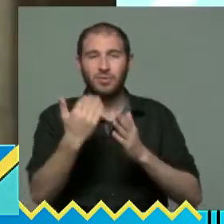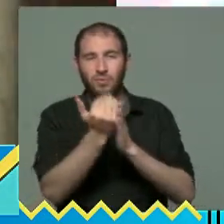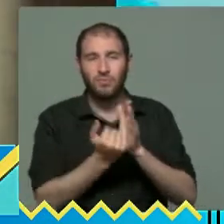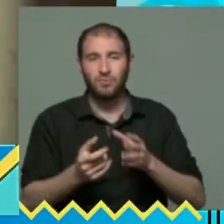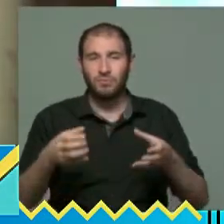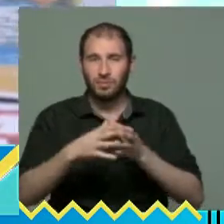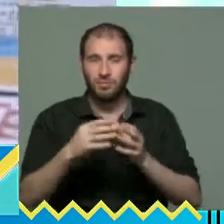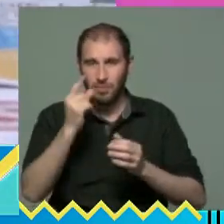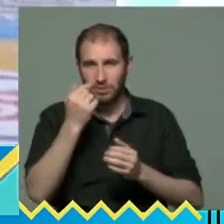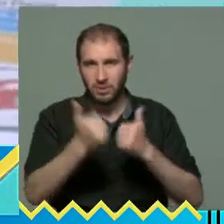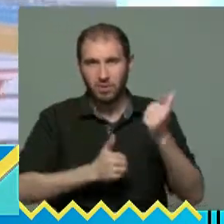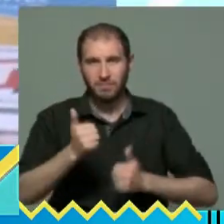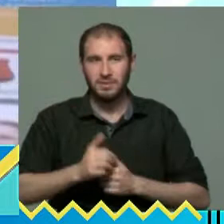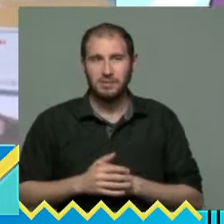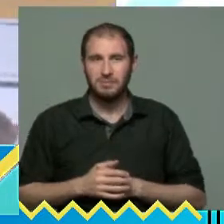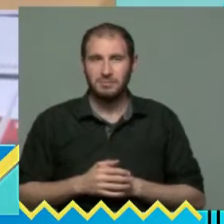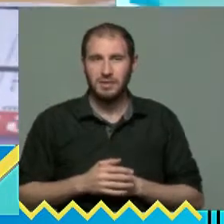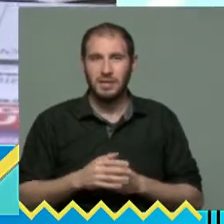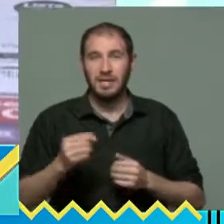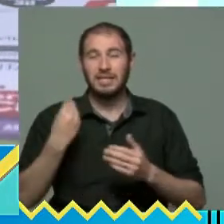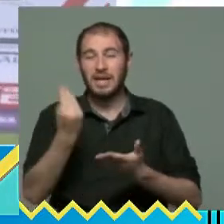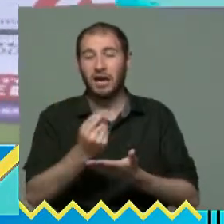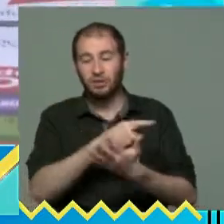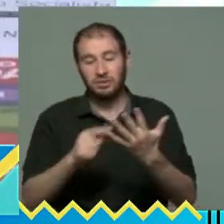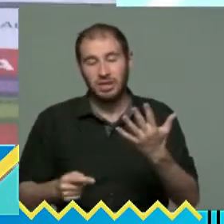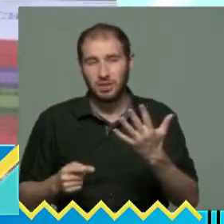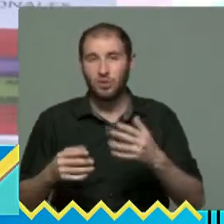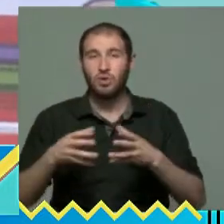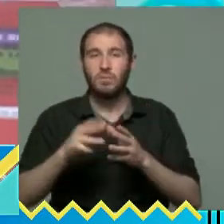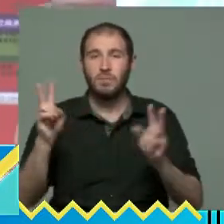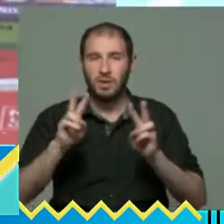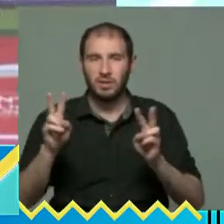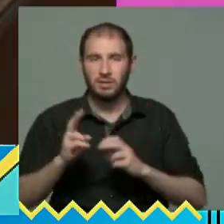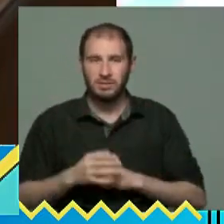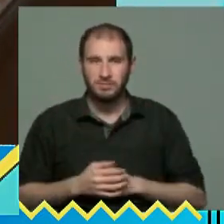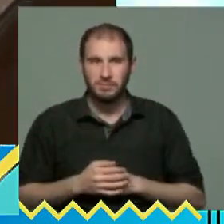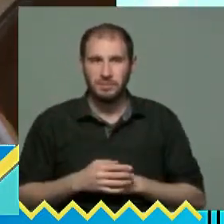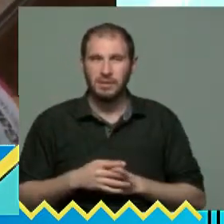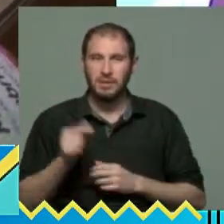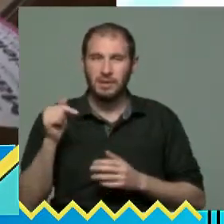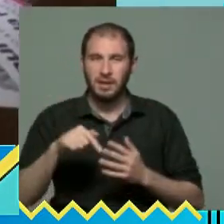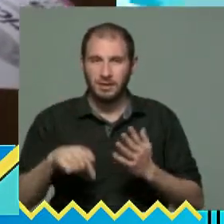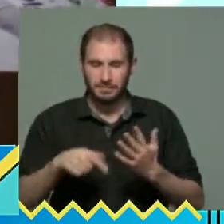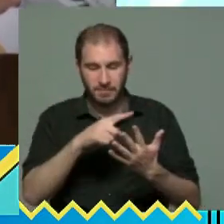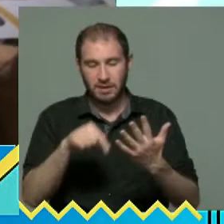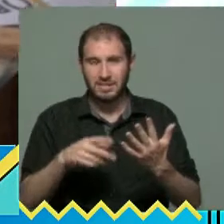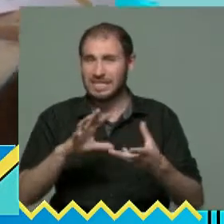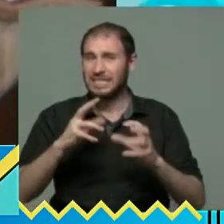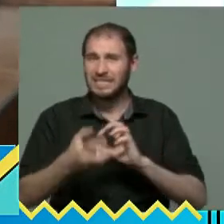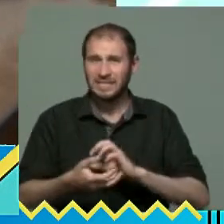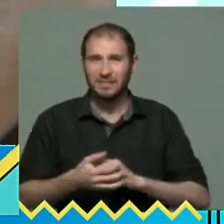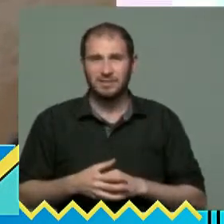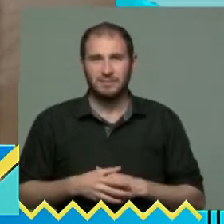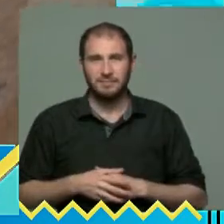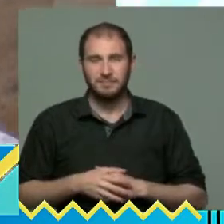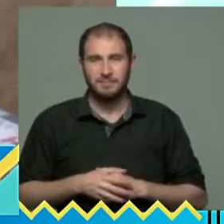en un momento, de esos 5 lugares del Partido Justicialista, estuvo fuertemente en crisis en algún